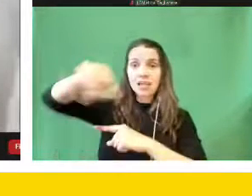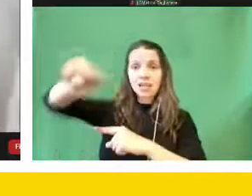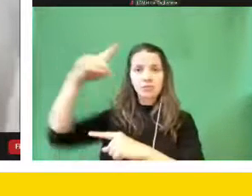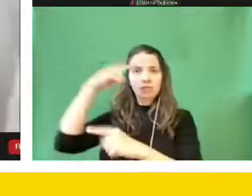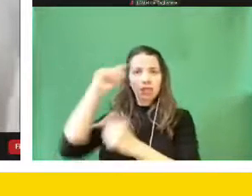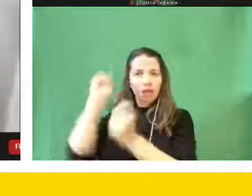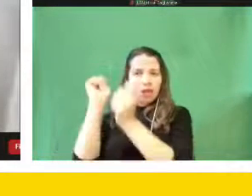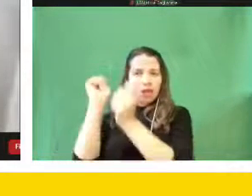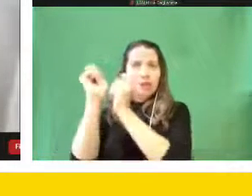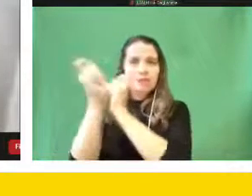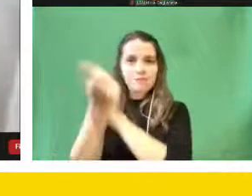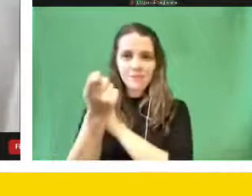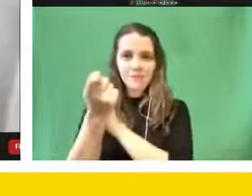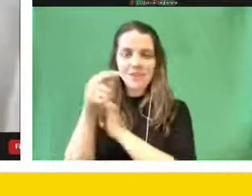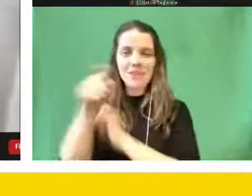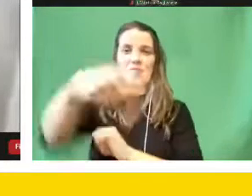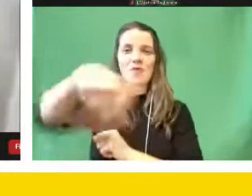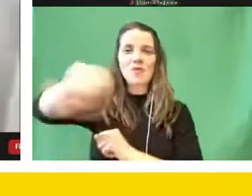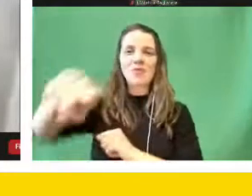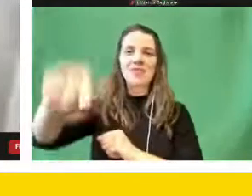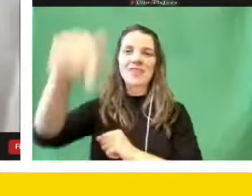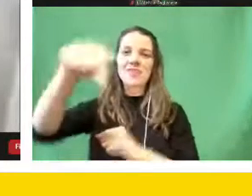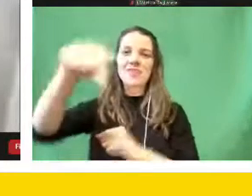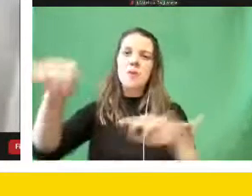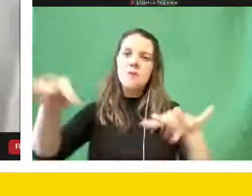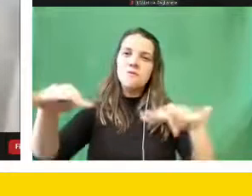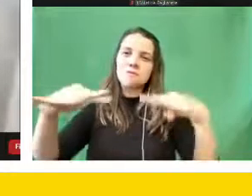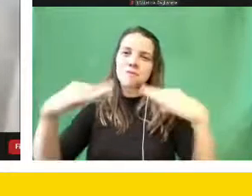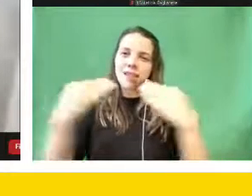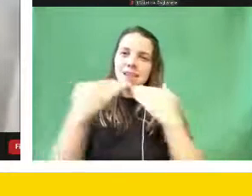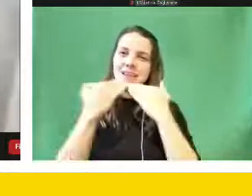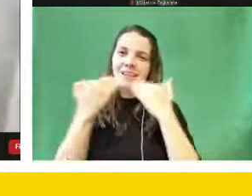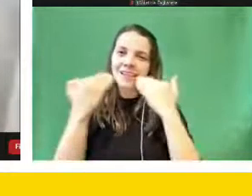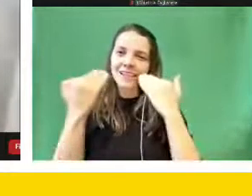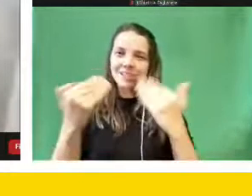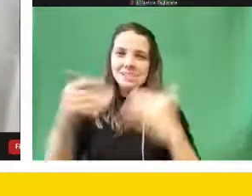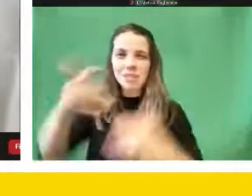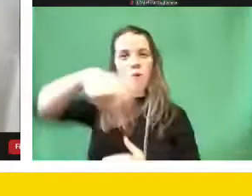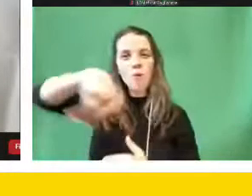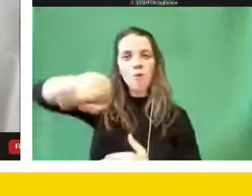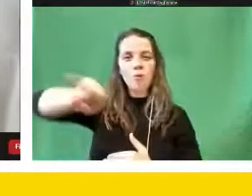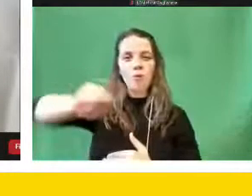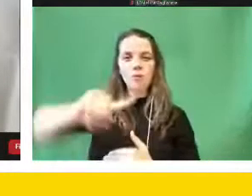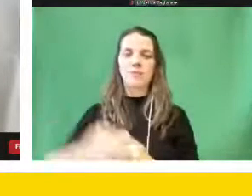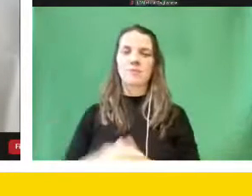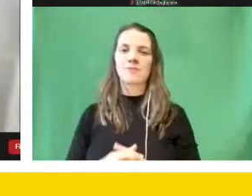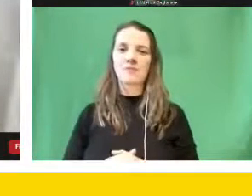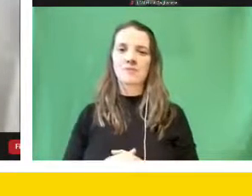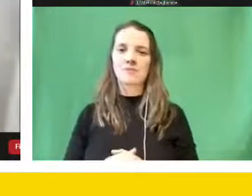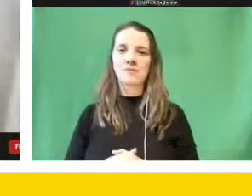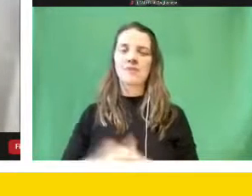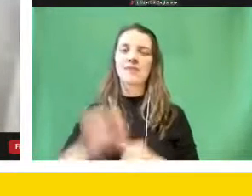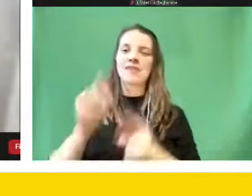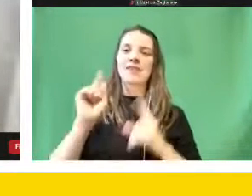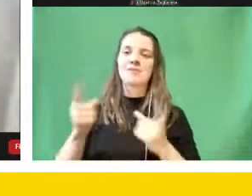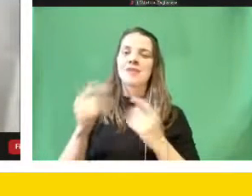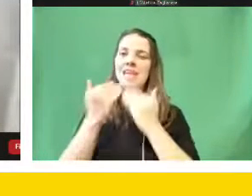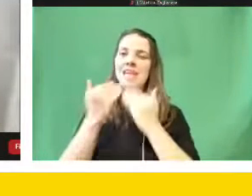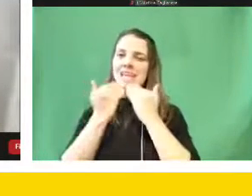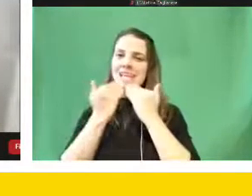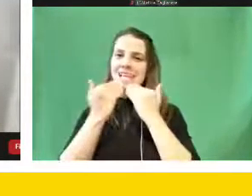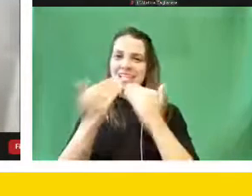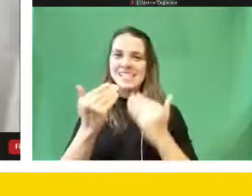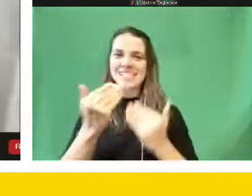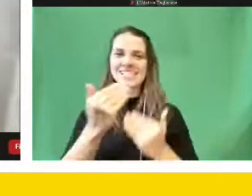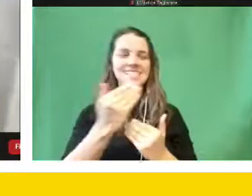que hayan estado con nosotros y hayan participado de esta actividad. Agradecerle también a Cecilia y al equipo